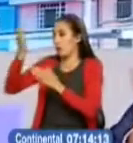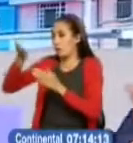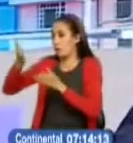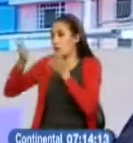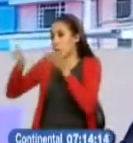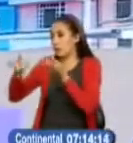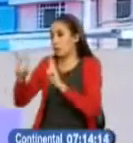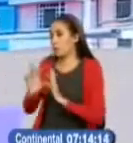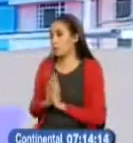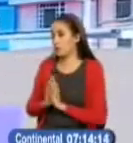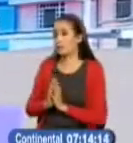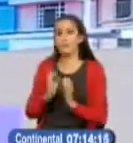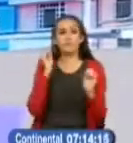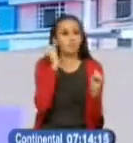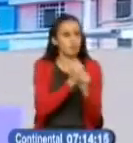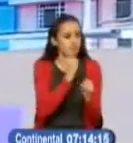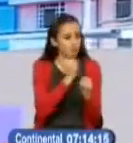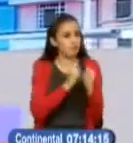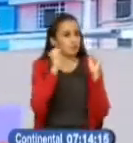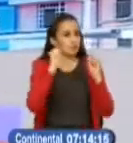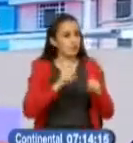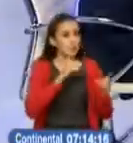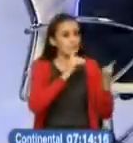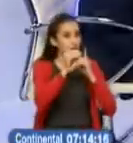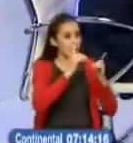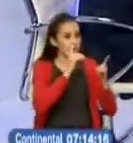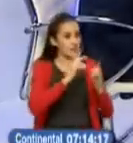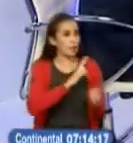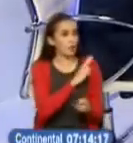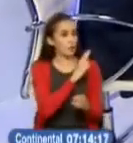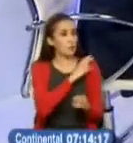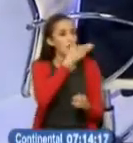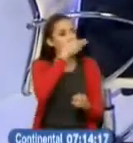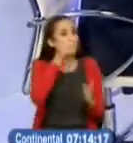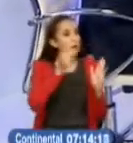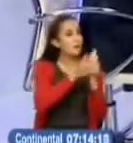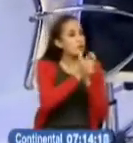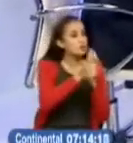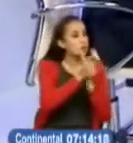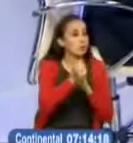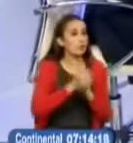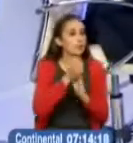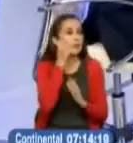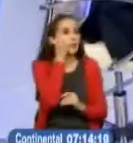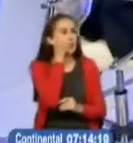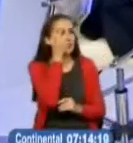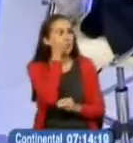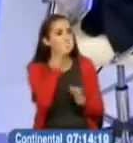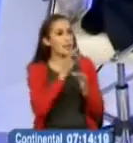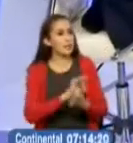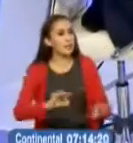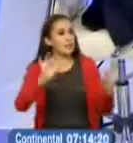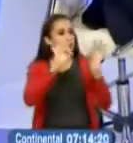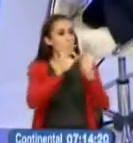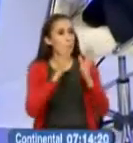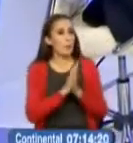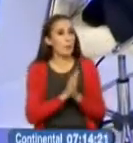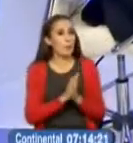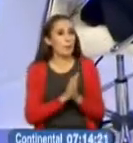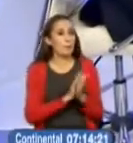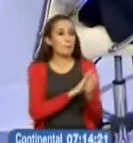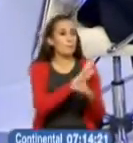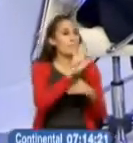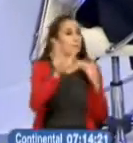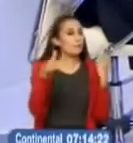trabajando. Parte del diálogo que hemos tenido con las universidades es mejorar sus capacidades. Lo que es importante entender es que para que